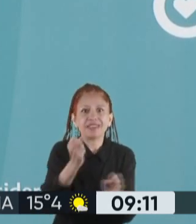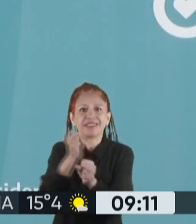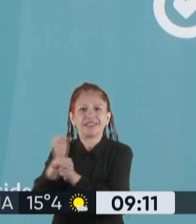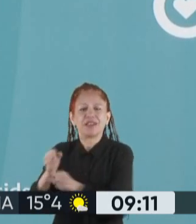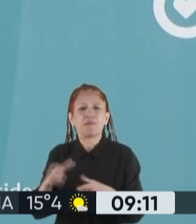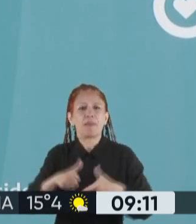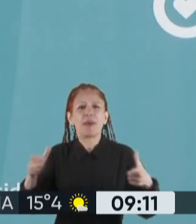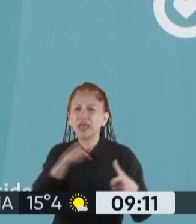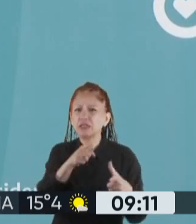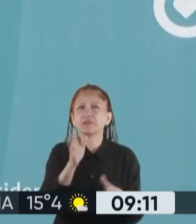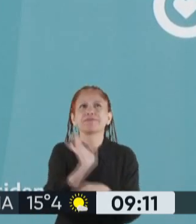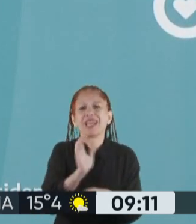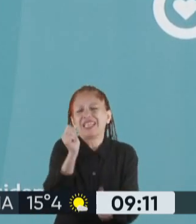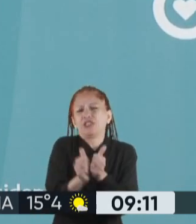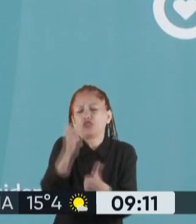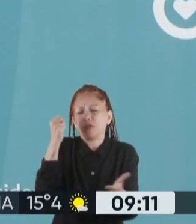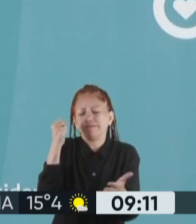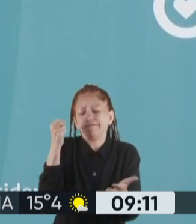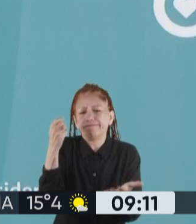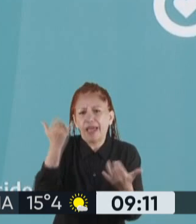número casi histórico. Hay algunas provincias donde